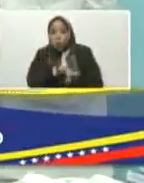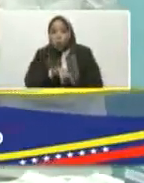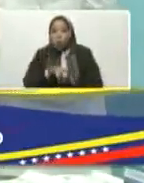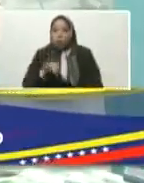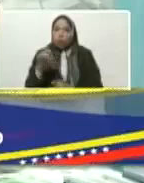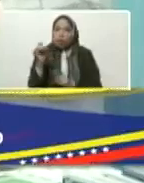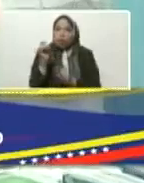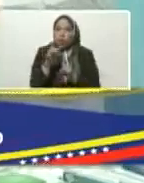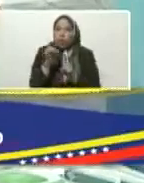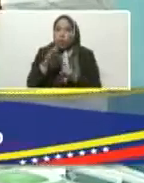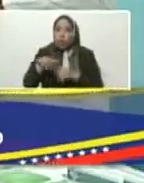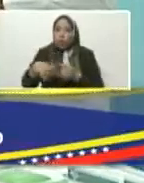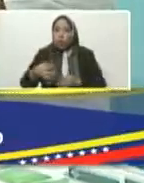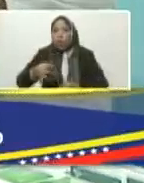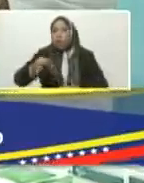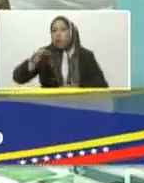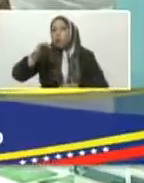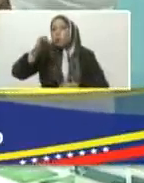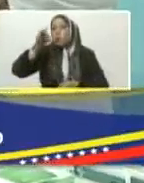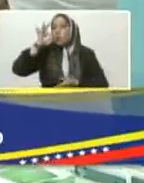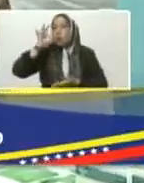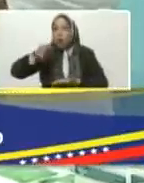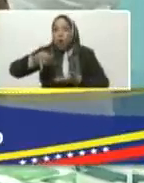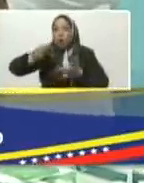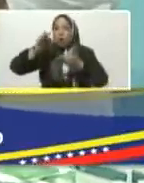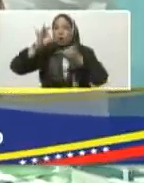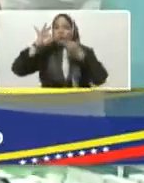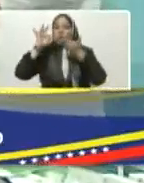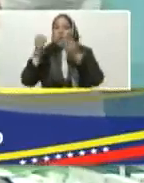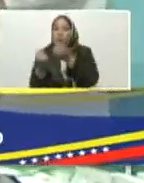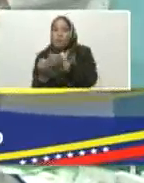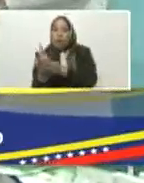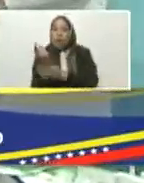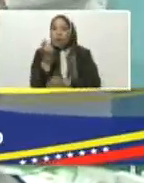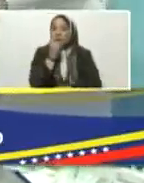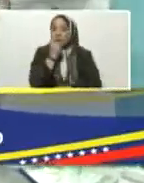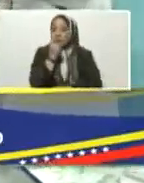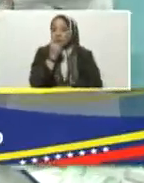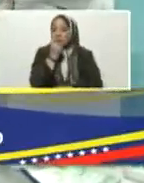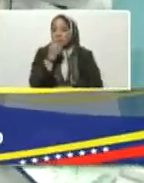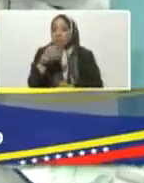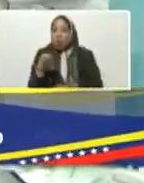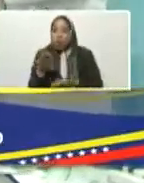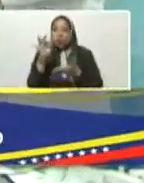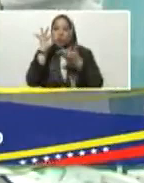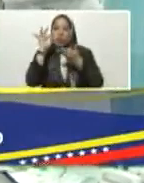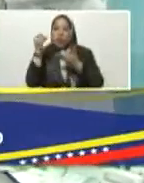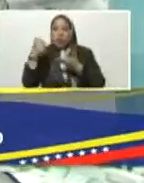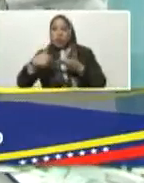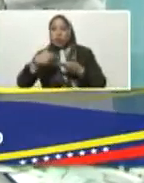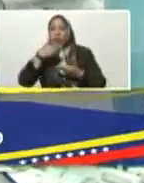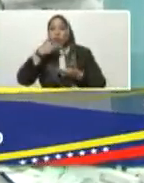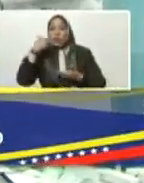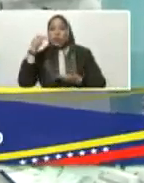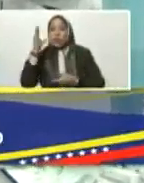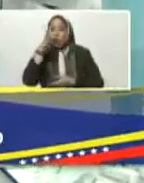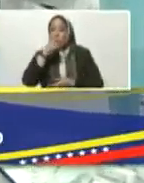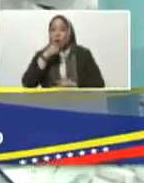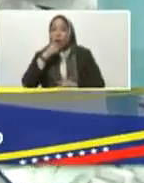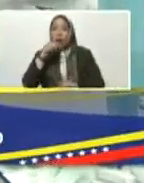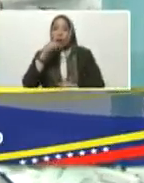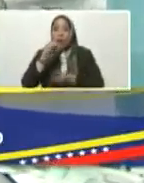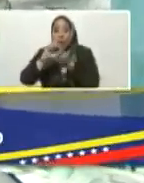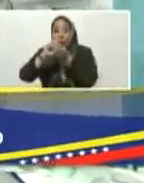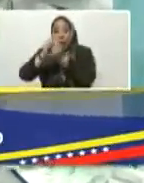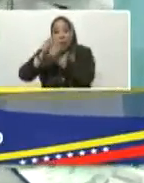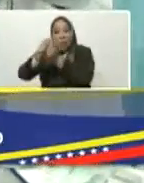yo toma llantén con limón, si es por este lado. Si es por este lado, vas a tomar manzanilla sin limón.